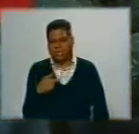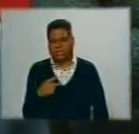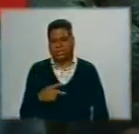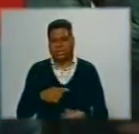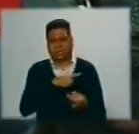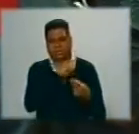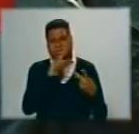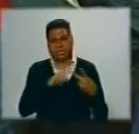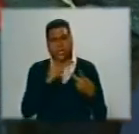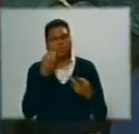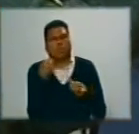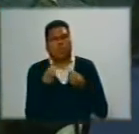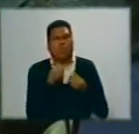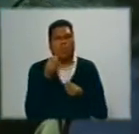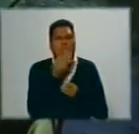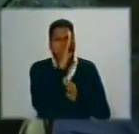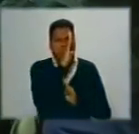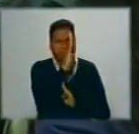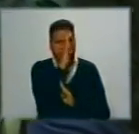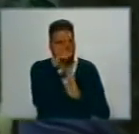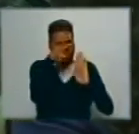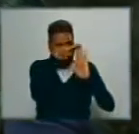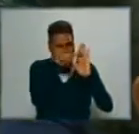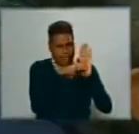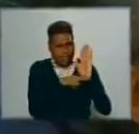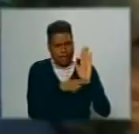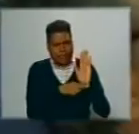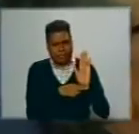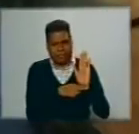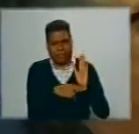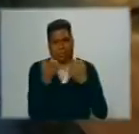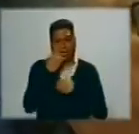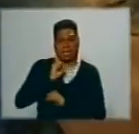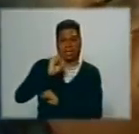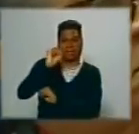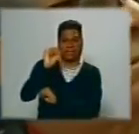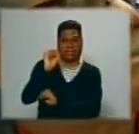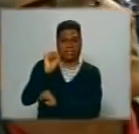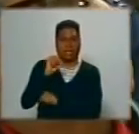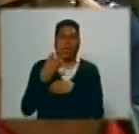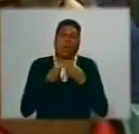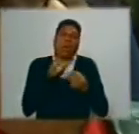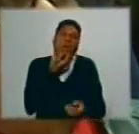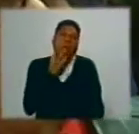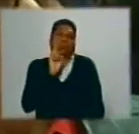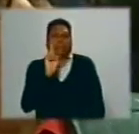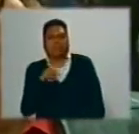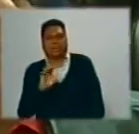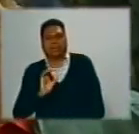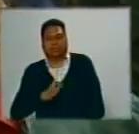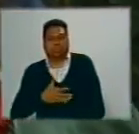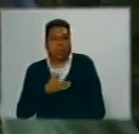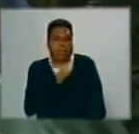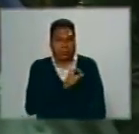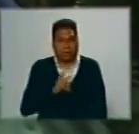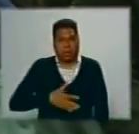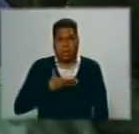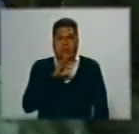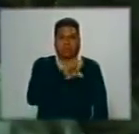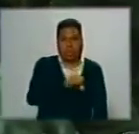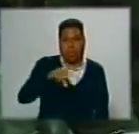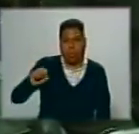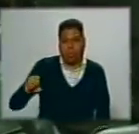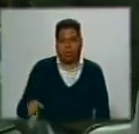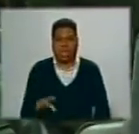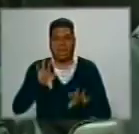estratégicas de la política fundamental para la defensa o para la garantía del acceso de las personas,